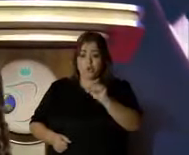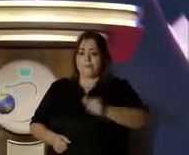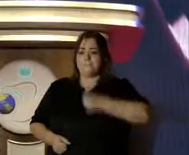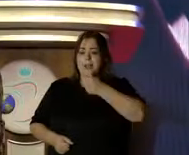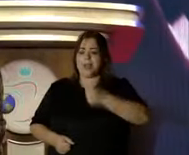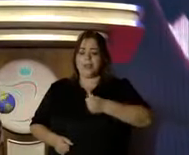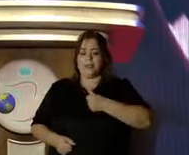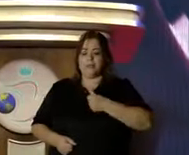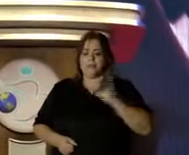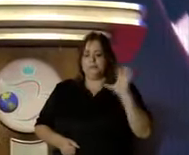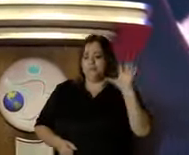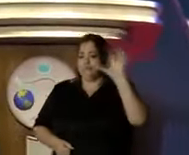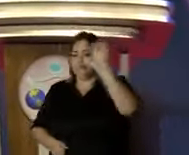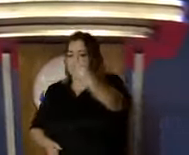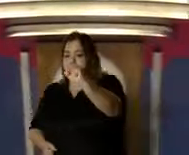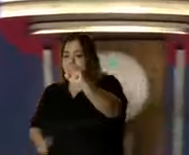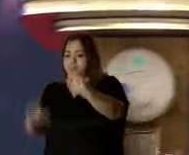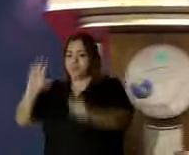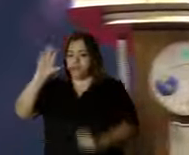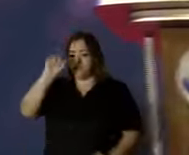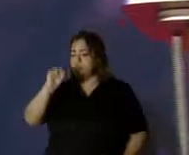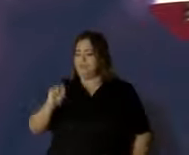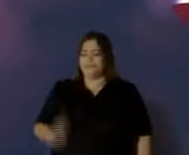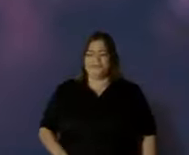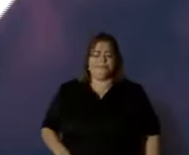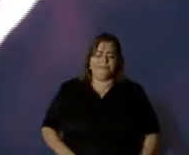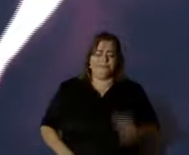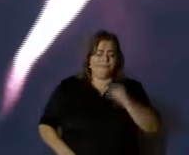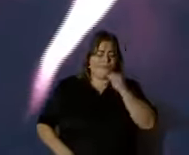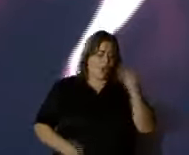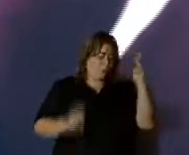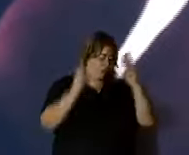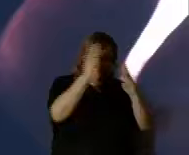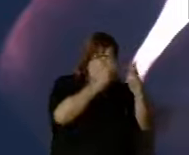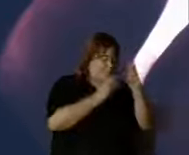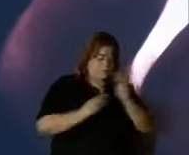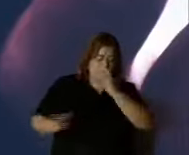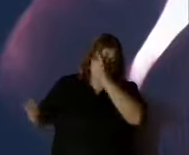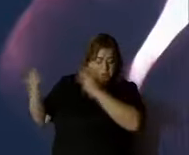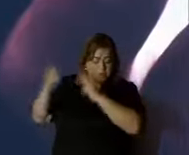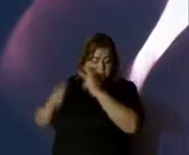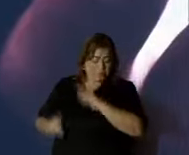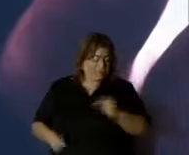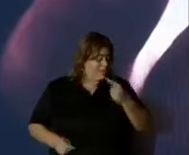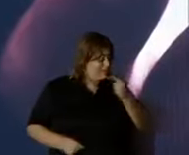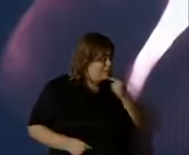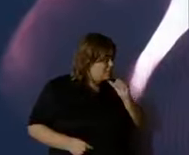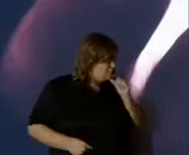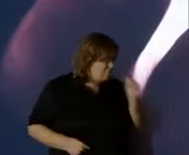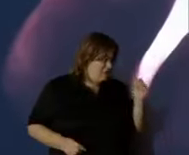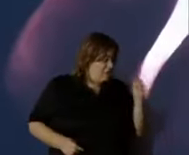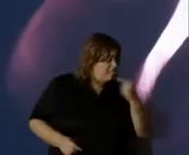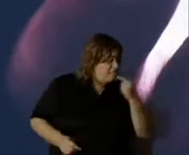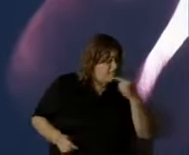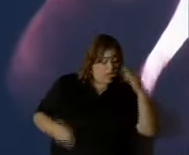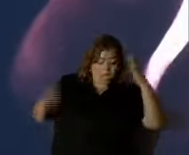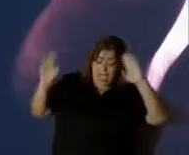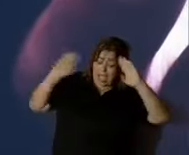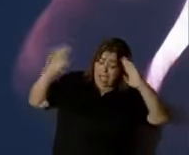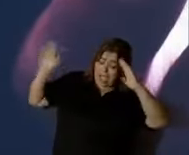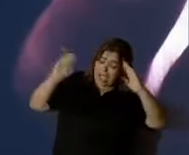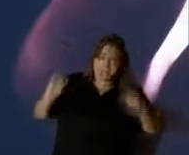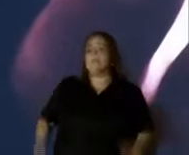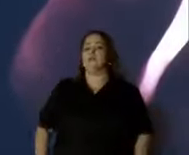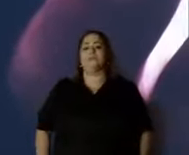ofende porque no lo saluden, usted tiene un grave problema, porque si el enemigo descubre que esa es tu sensibilidad y que tú te ofendes